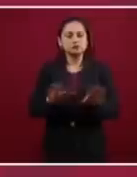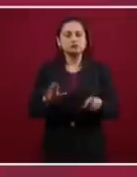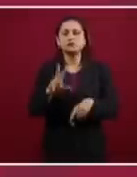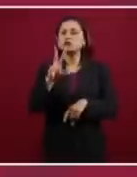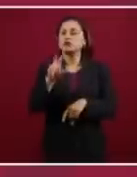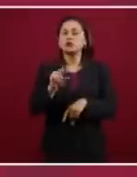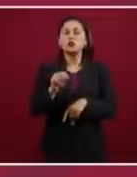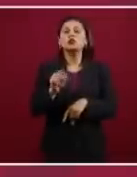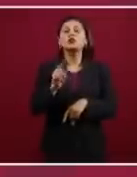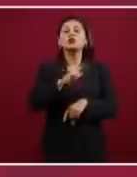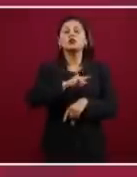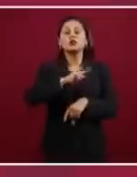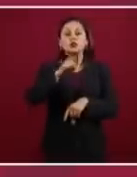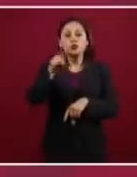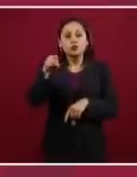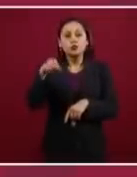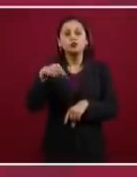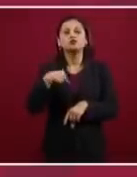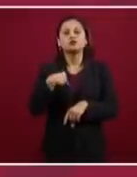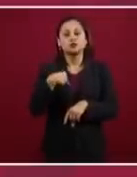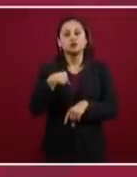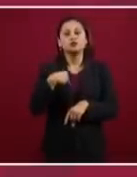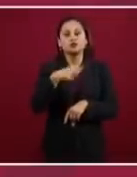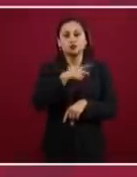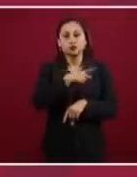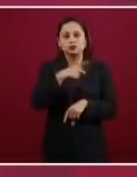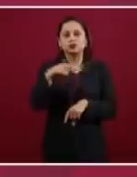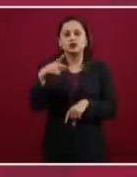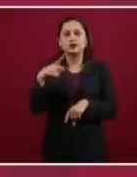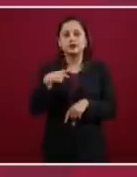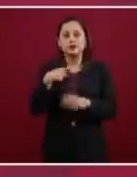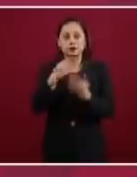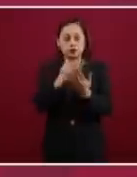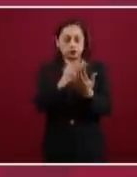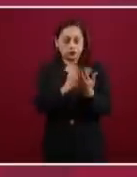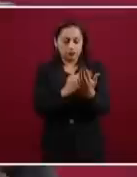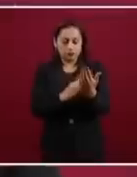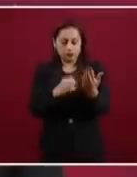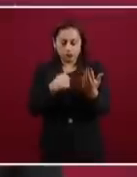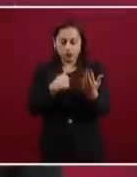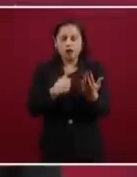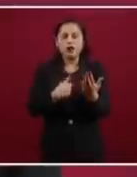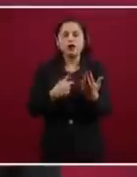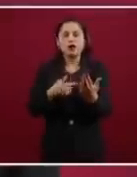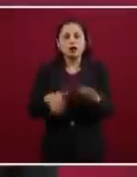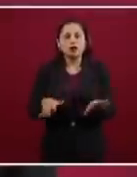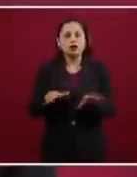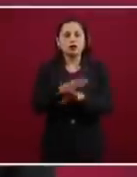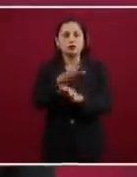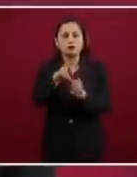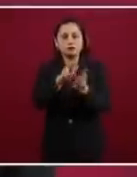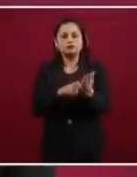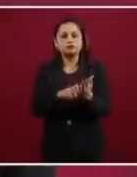para rectificar esto es parte esencial de la política